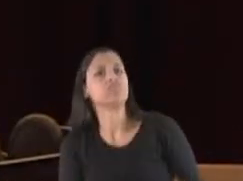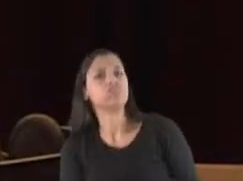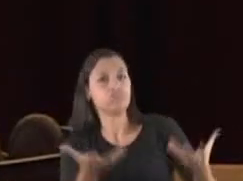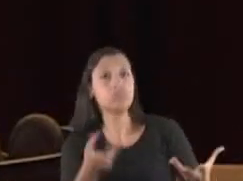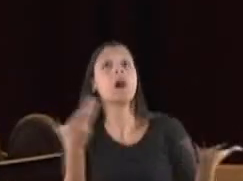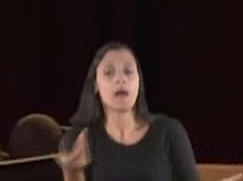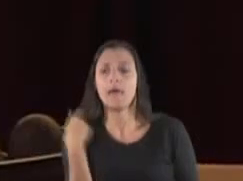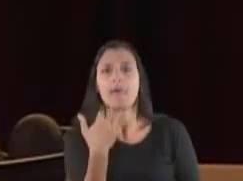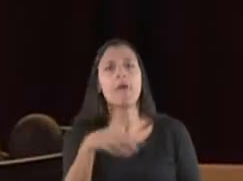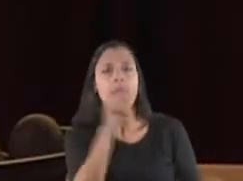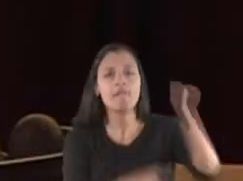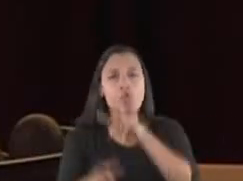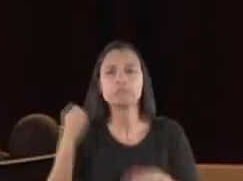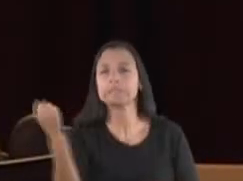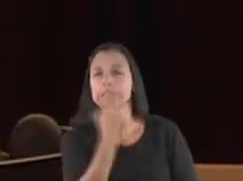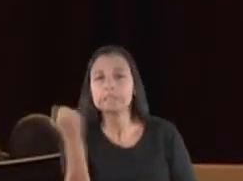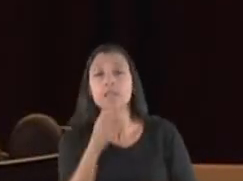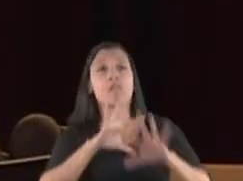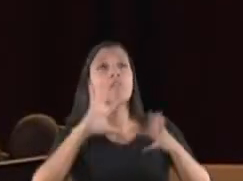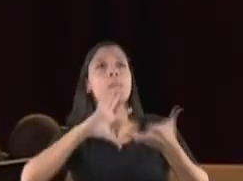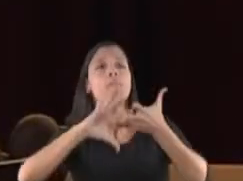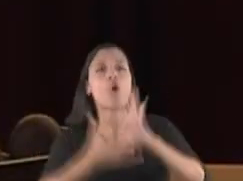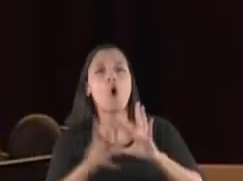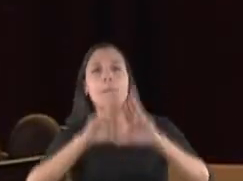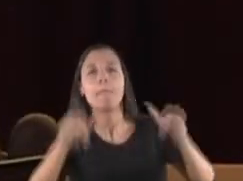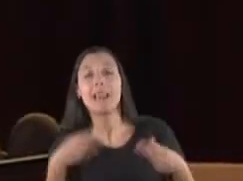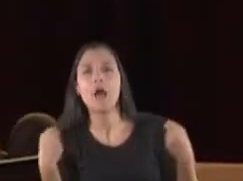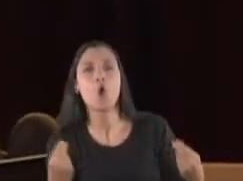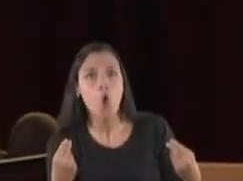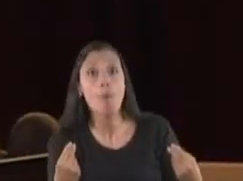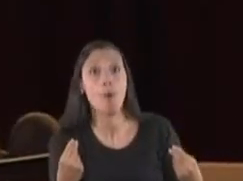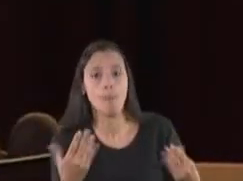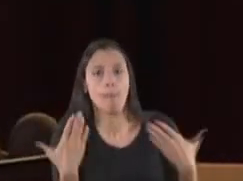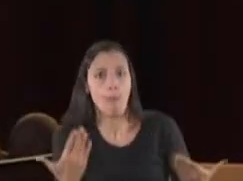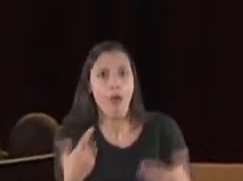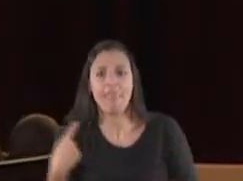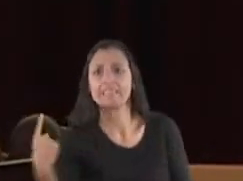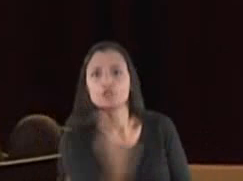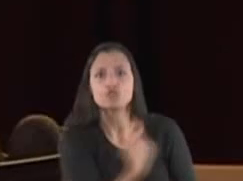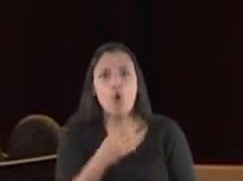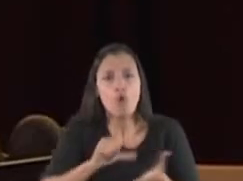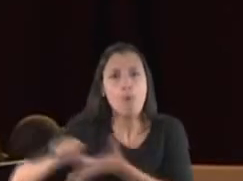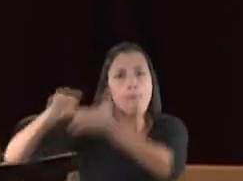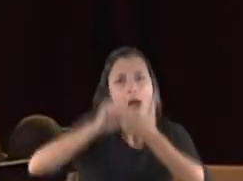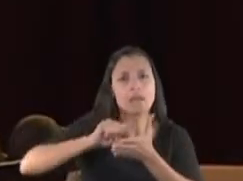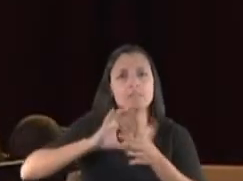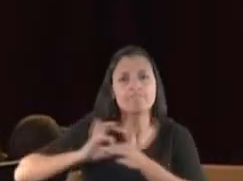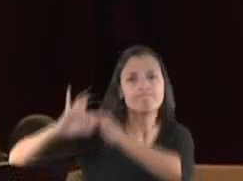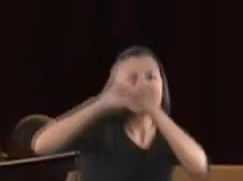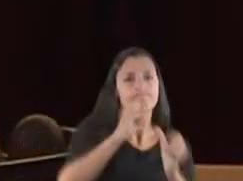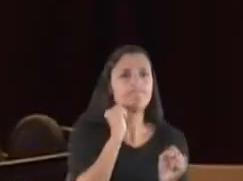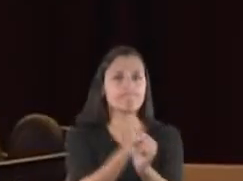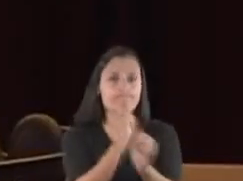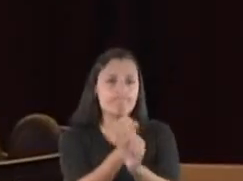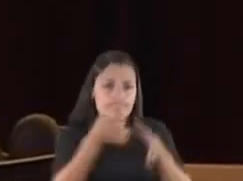buscar la manera de que podamos trabajar en conjunto para la